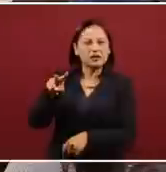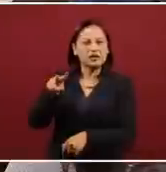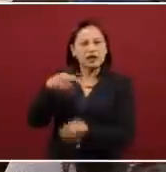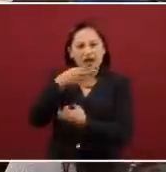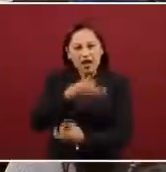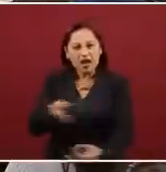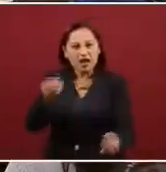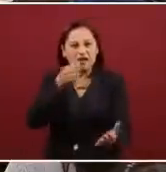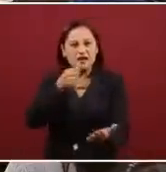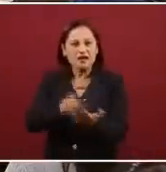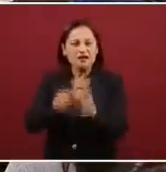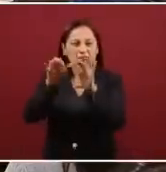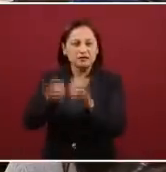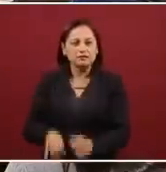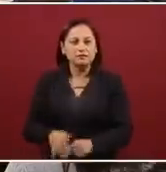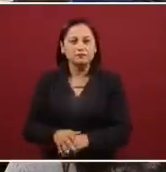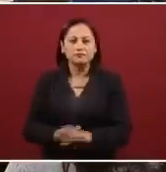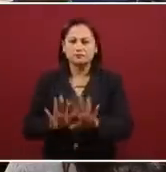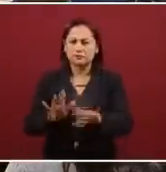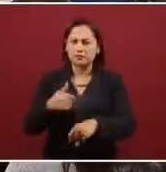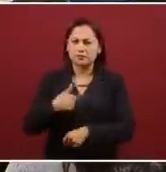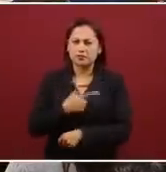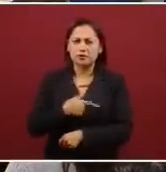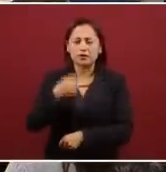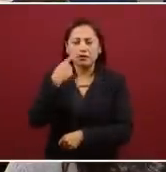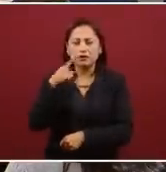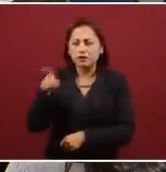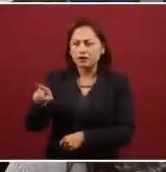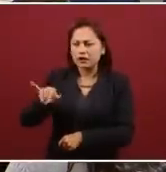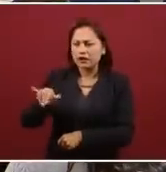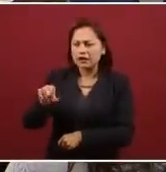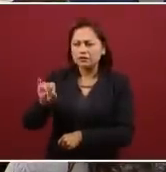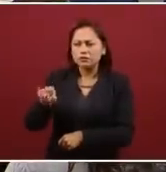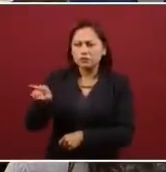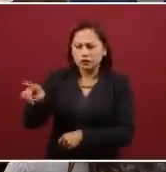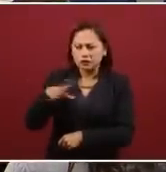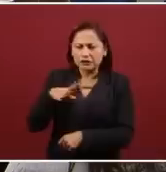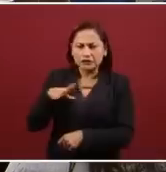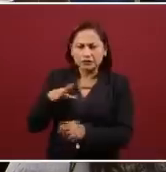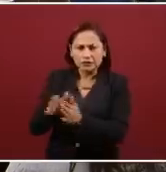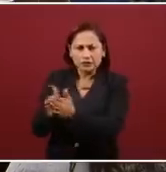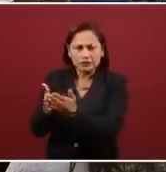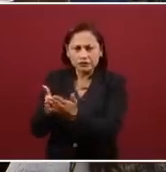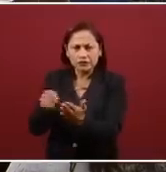¿No tienes un folleto, Jesús, del plan de desarrollo?